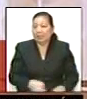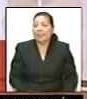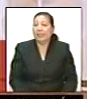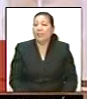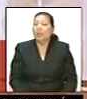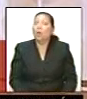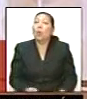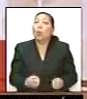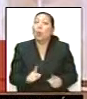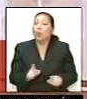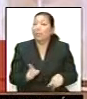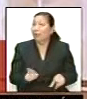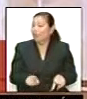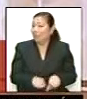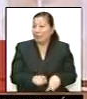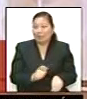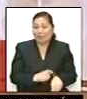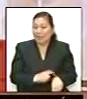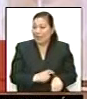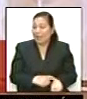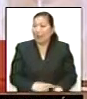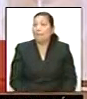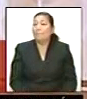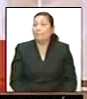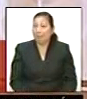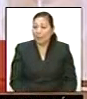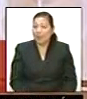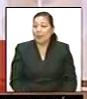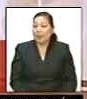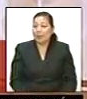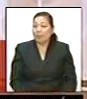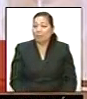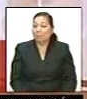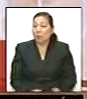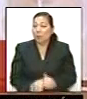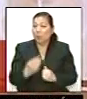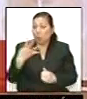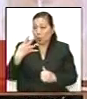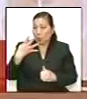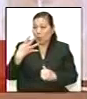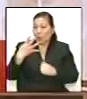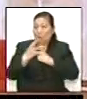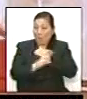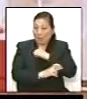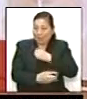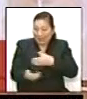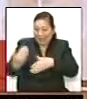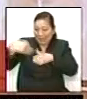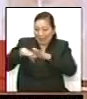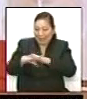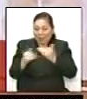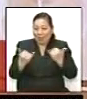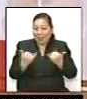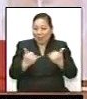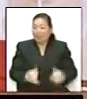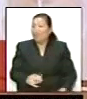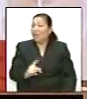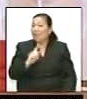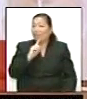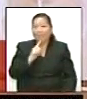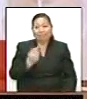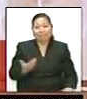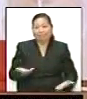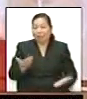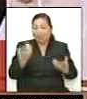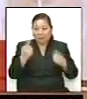ahora cuatro al mismo tiempo, porque no, con los cuatro países de la Alianza. En este caso no es